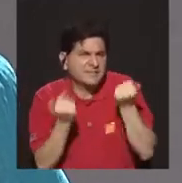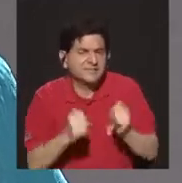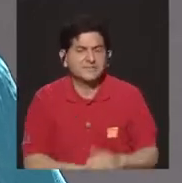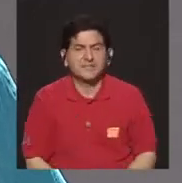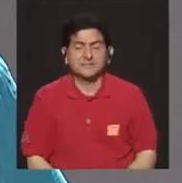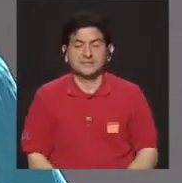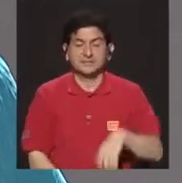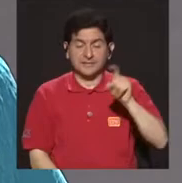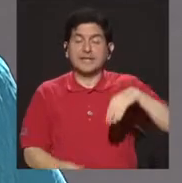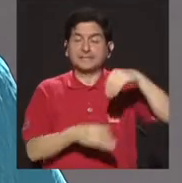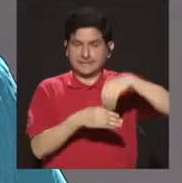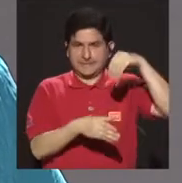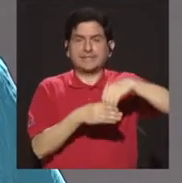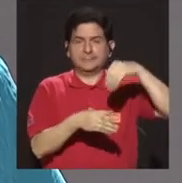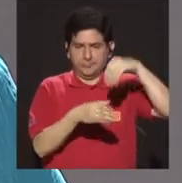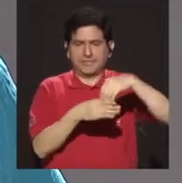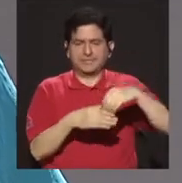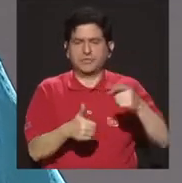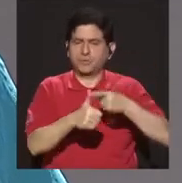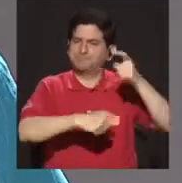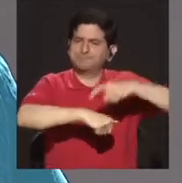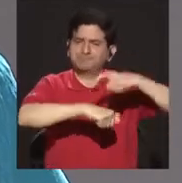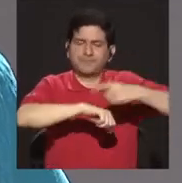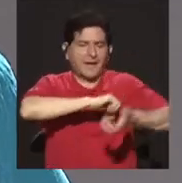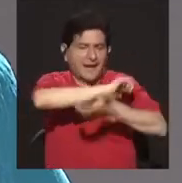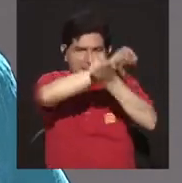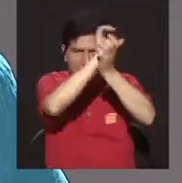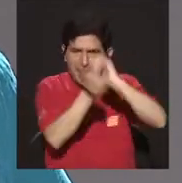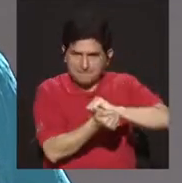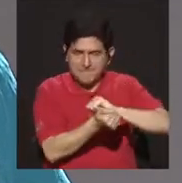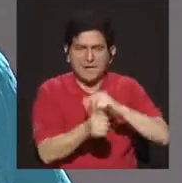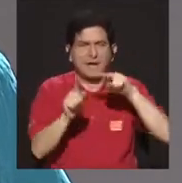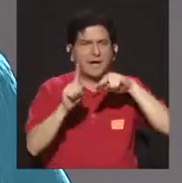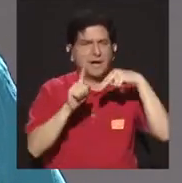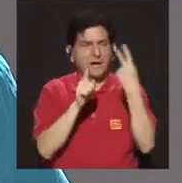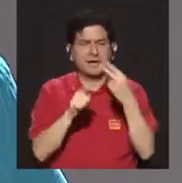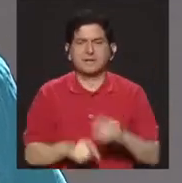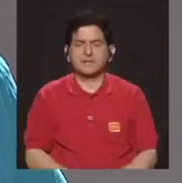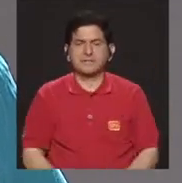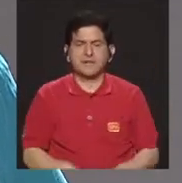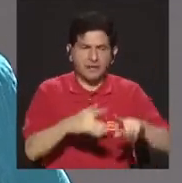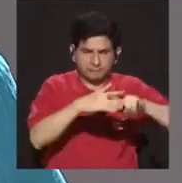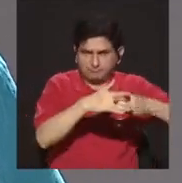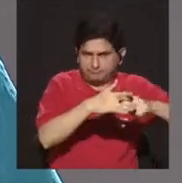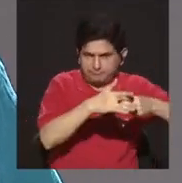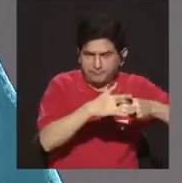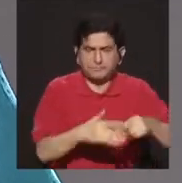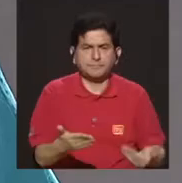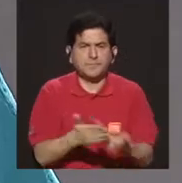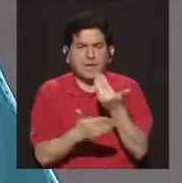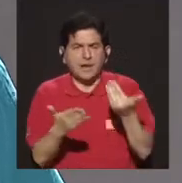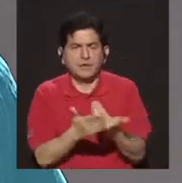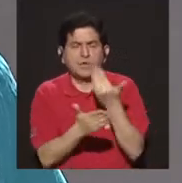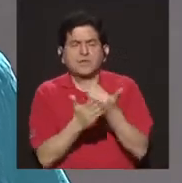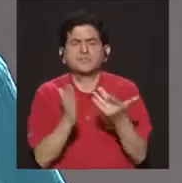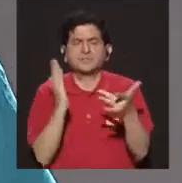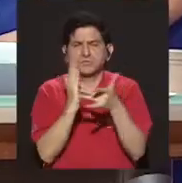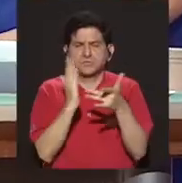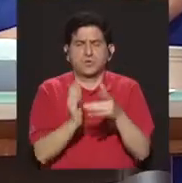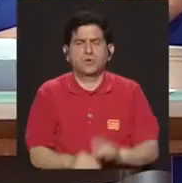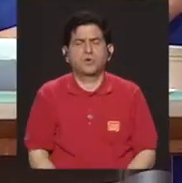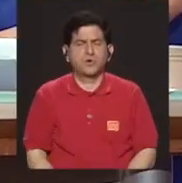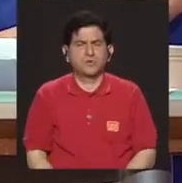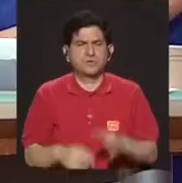bueno tienen que hacer una inversión inicial porque hay que cambiar desde el punto de vista de los aparatos para actualizar las tecnologías se está buscando